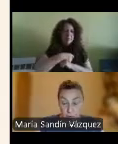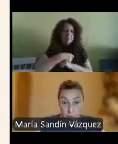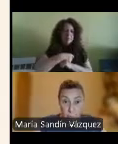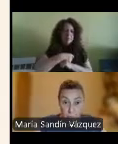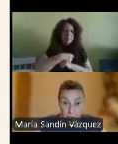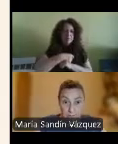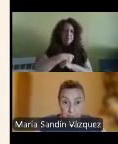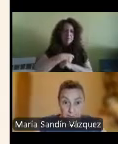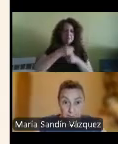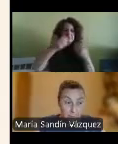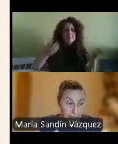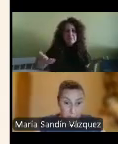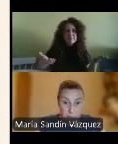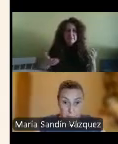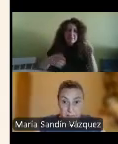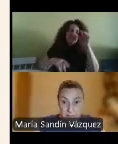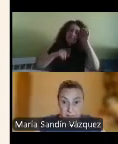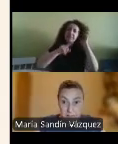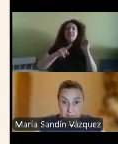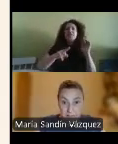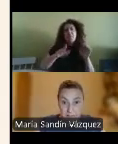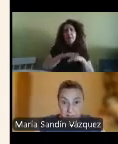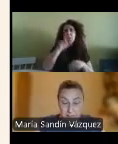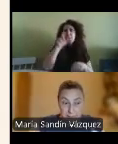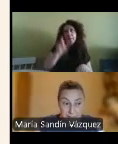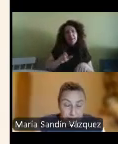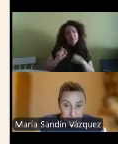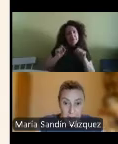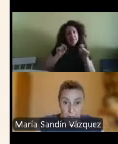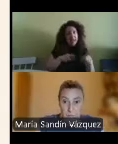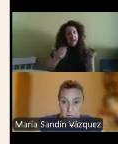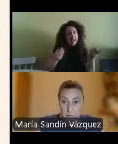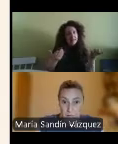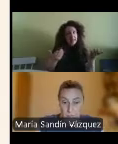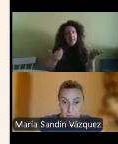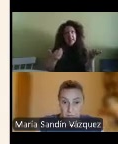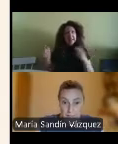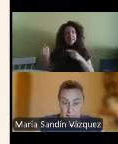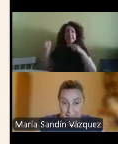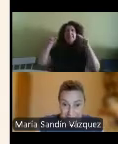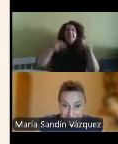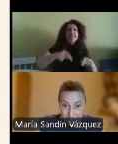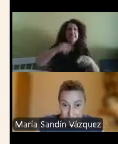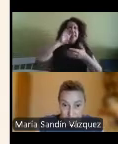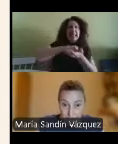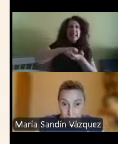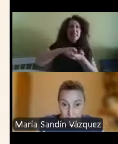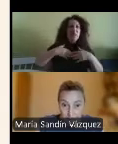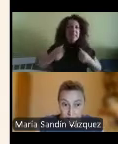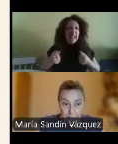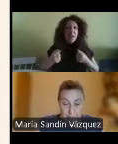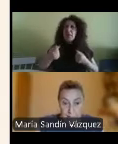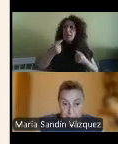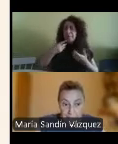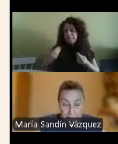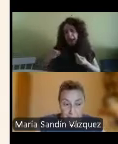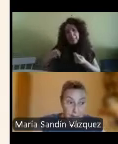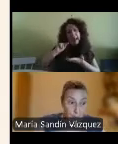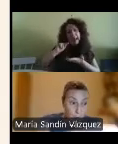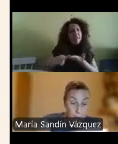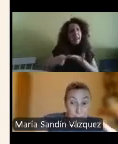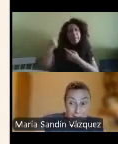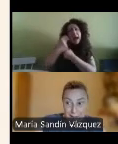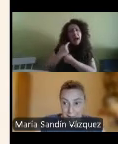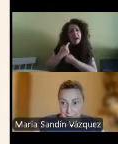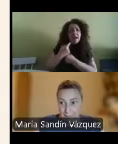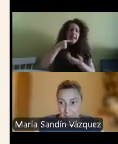Con todo lo que esto supone para una persona migrante que llega a un centro de salud. O sea, que le hagan firmar un papel que